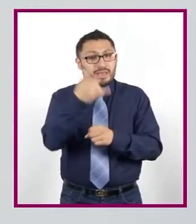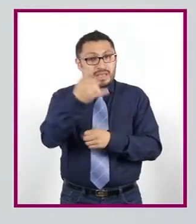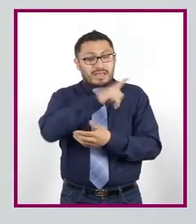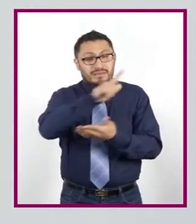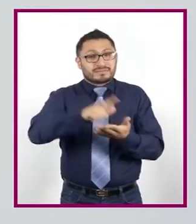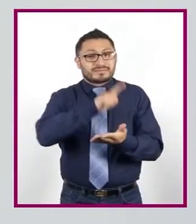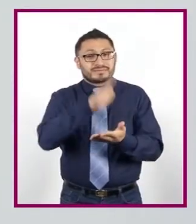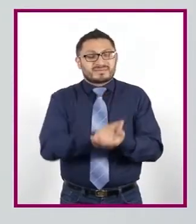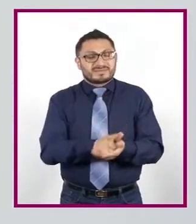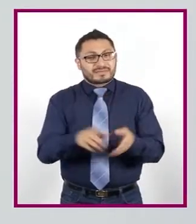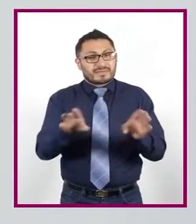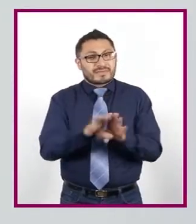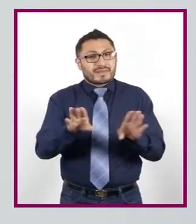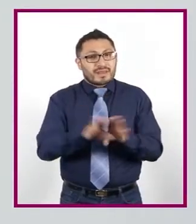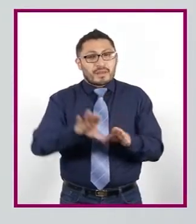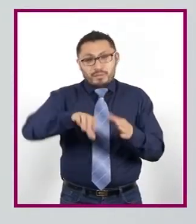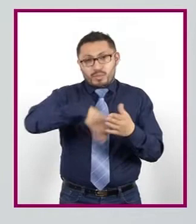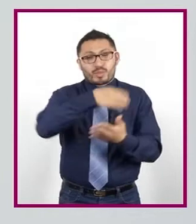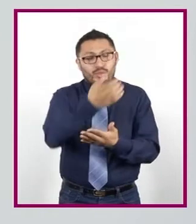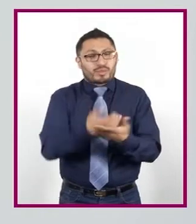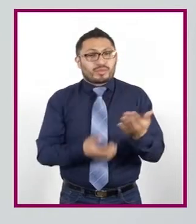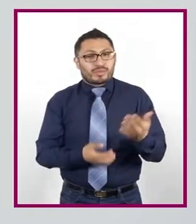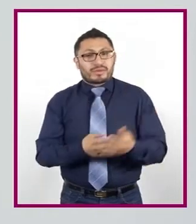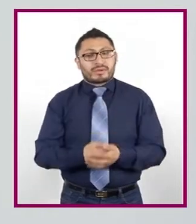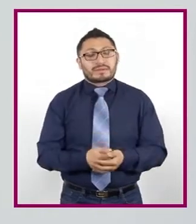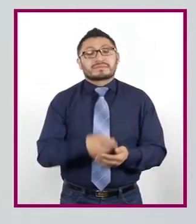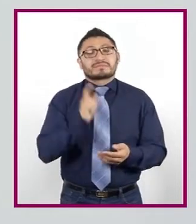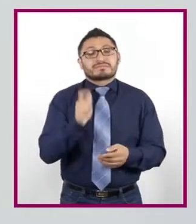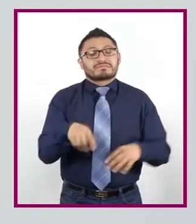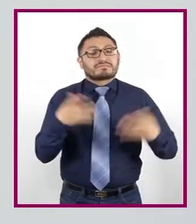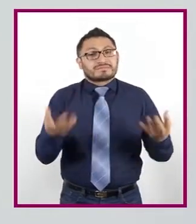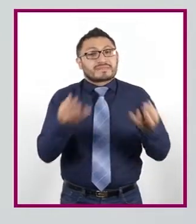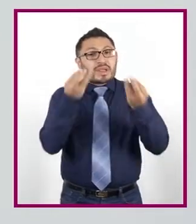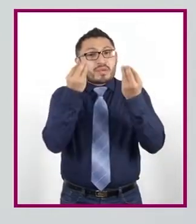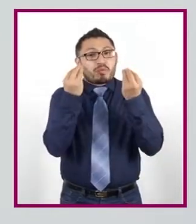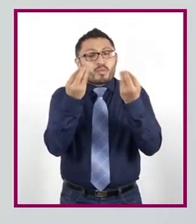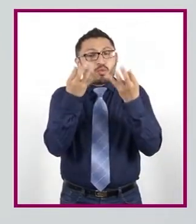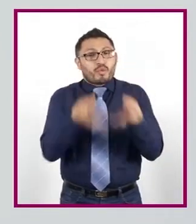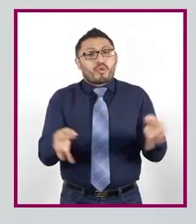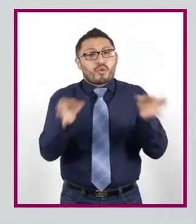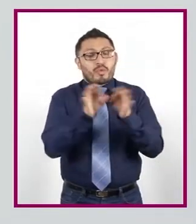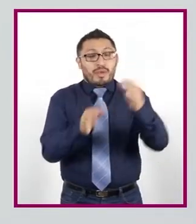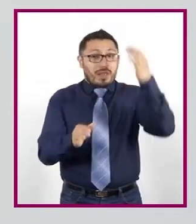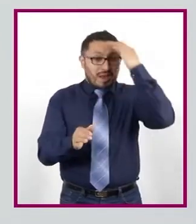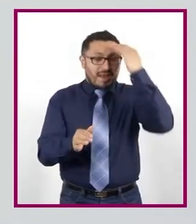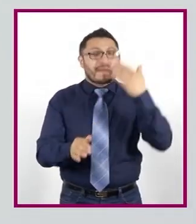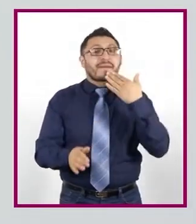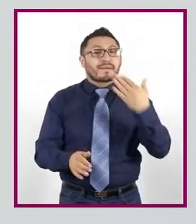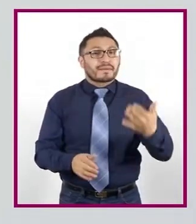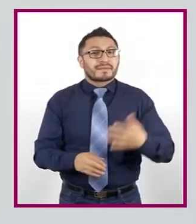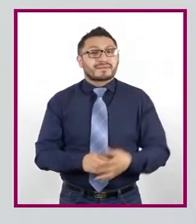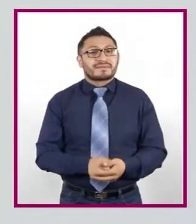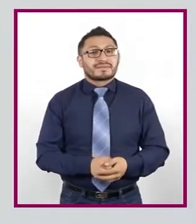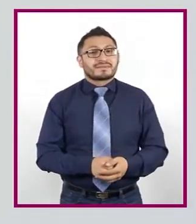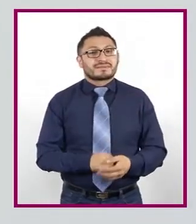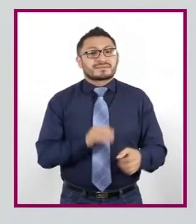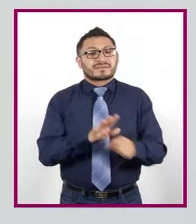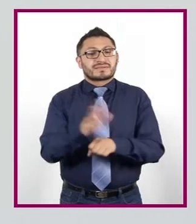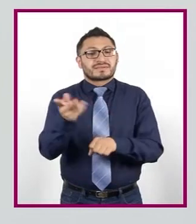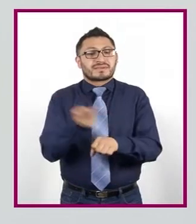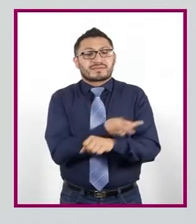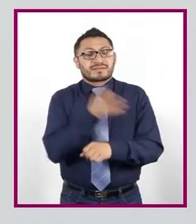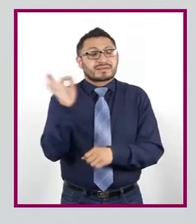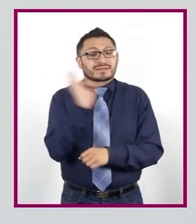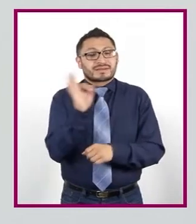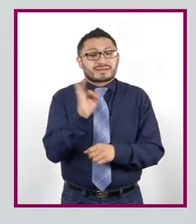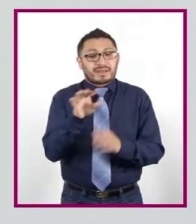legales, como los contratos, pues es importante que los conozcan bien. ¿Qué pasaría